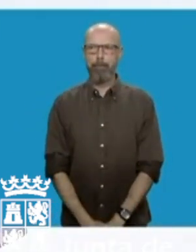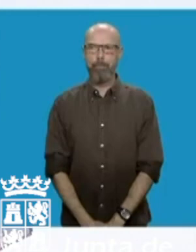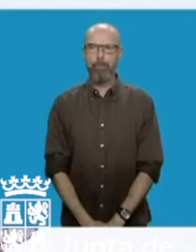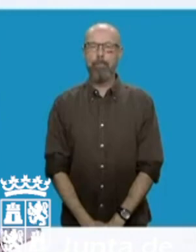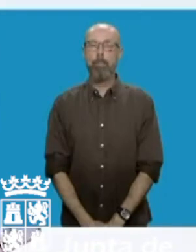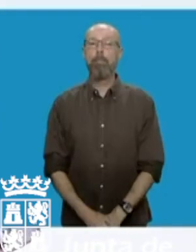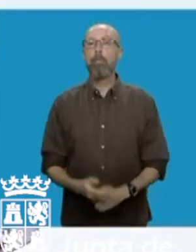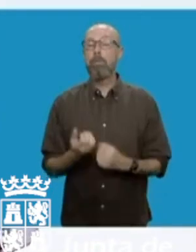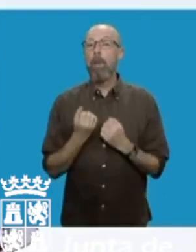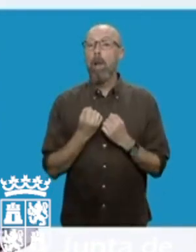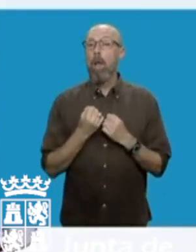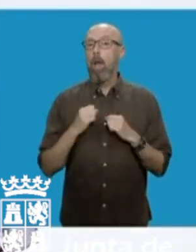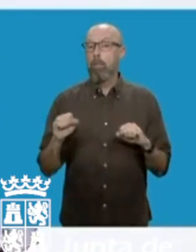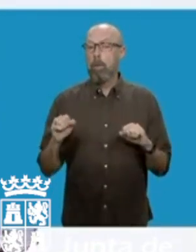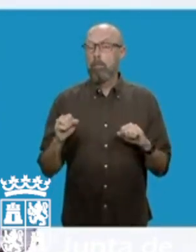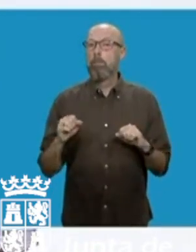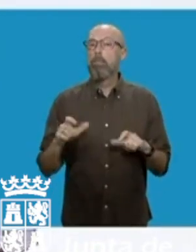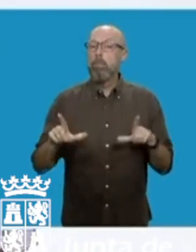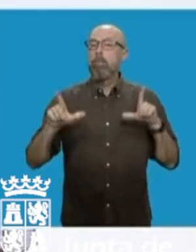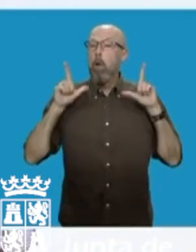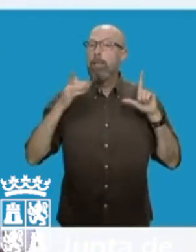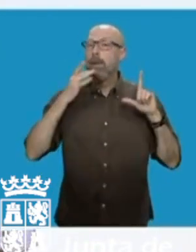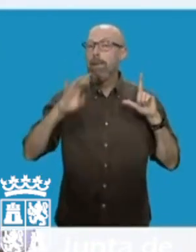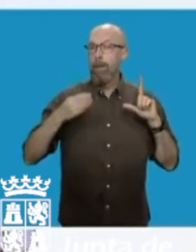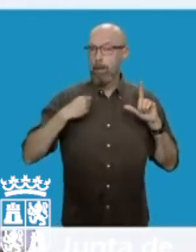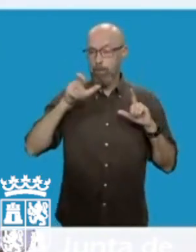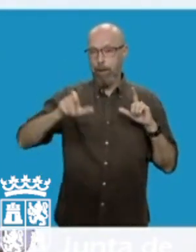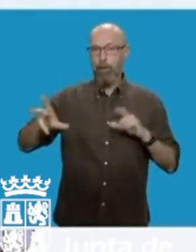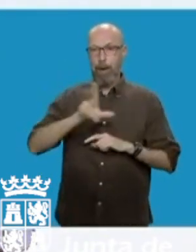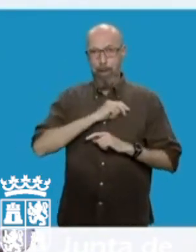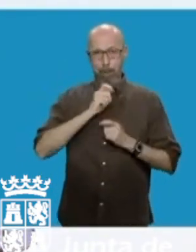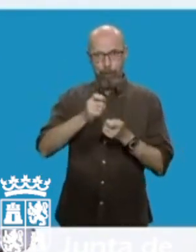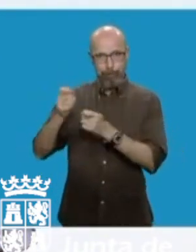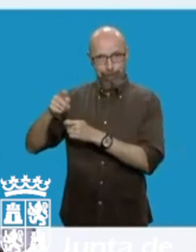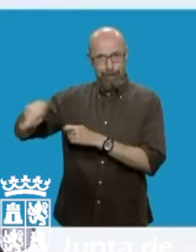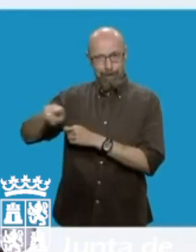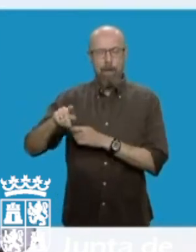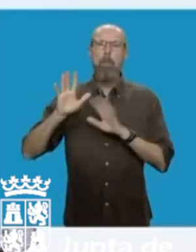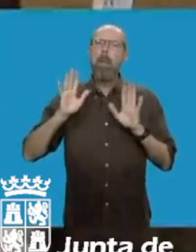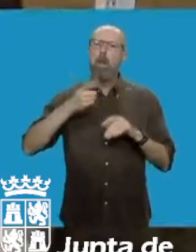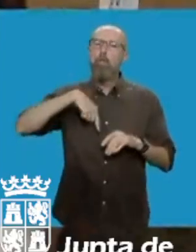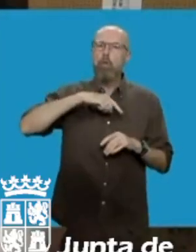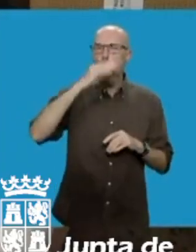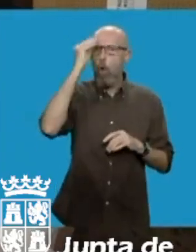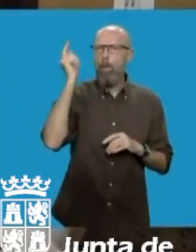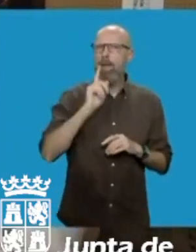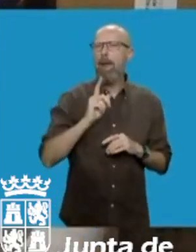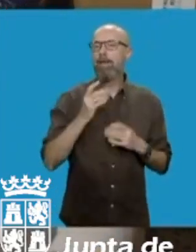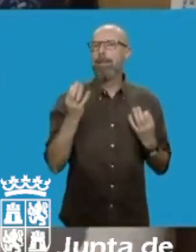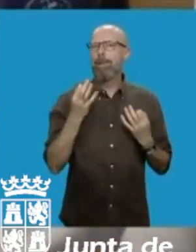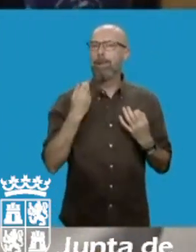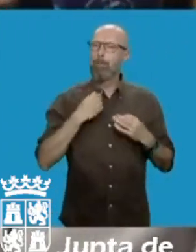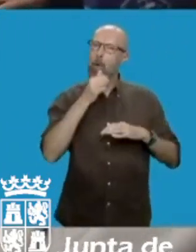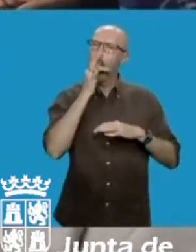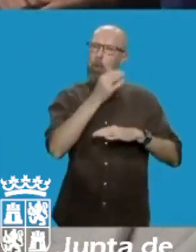Y aunque los indiscutibles protagonistas de la gala son los premiados, no podemos, por supuesto, ni debemos olvidarnos un año más de los componentes del